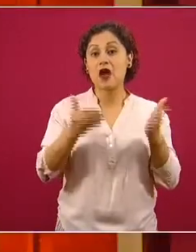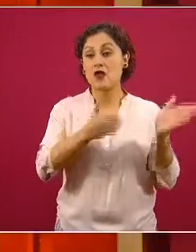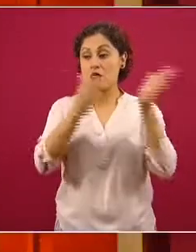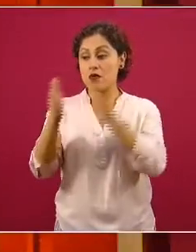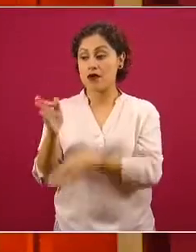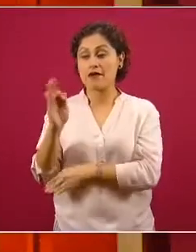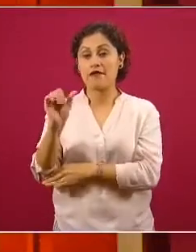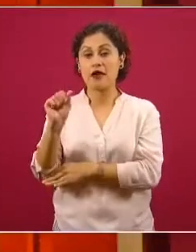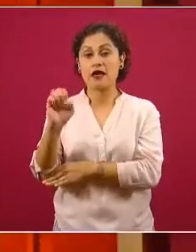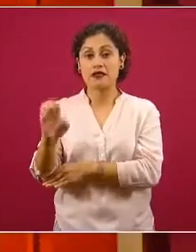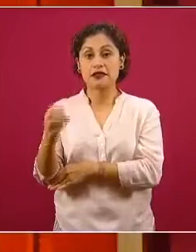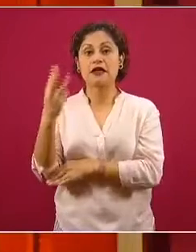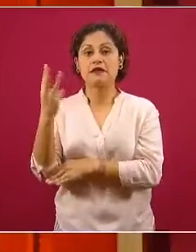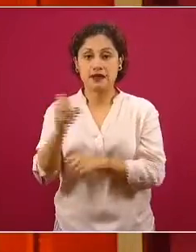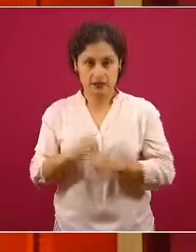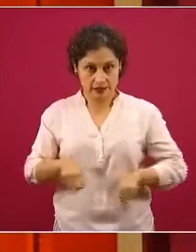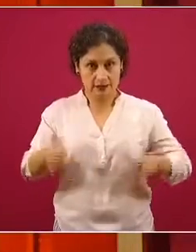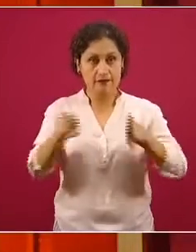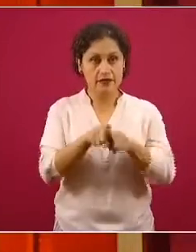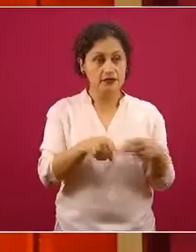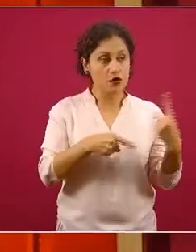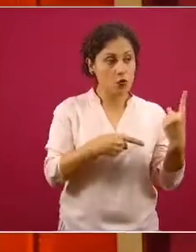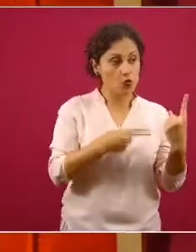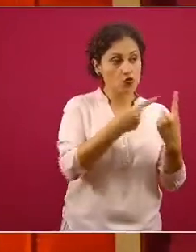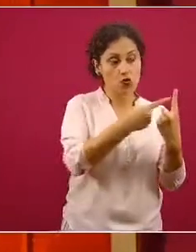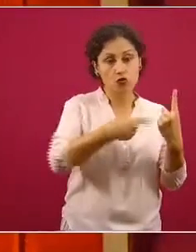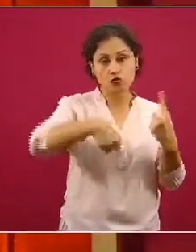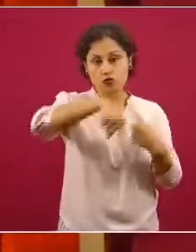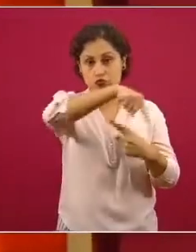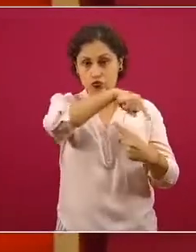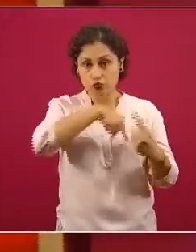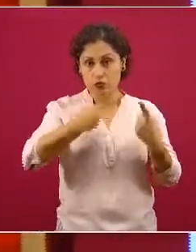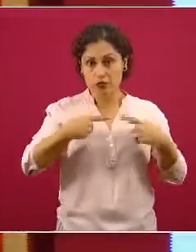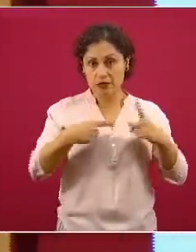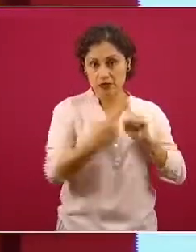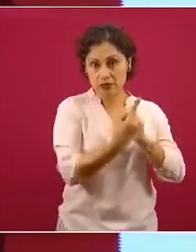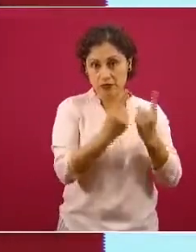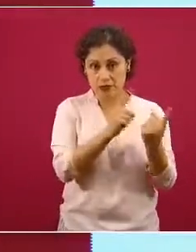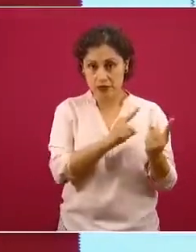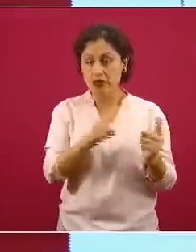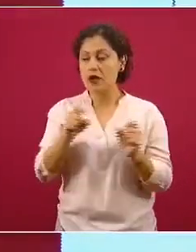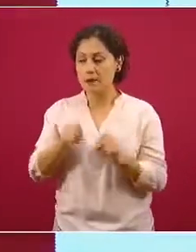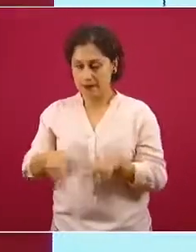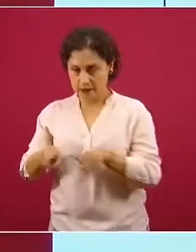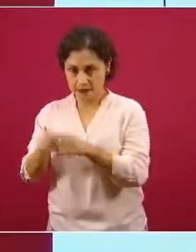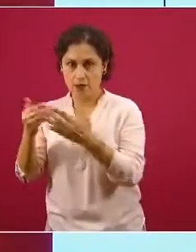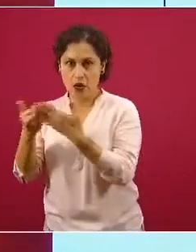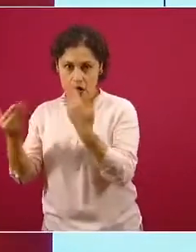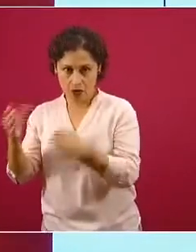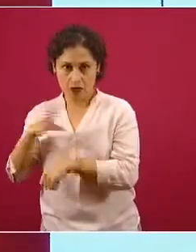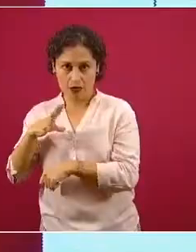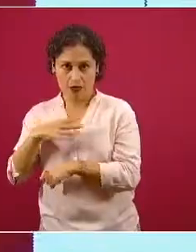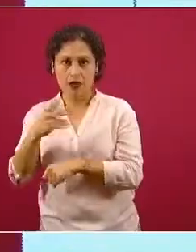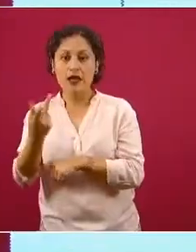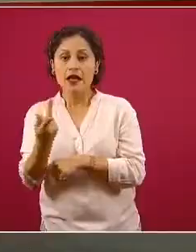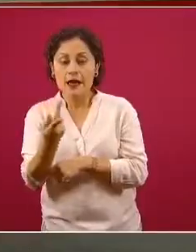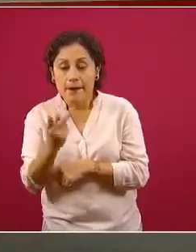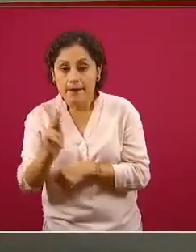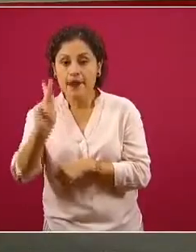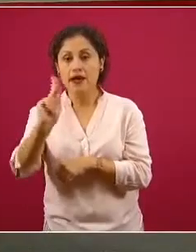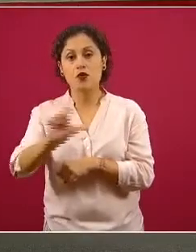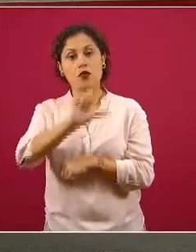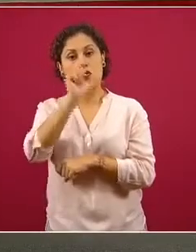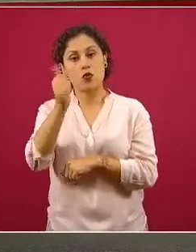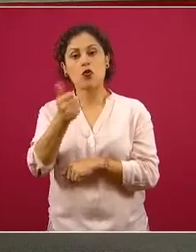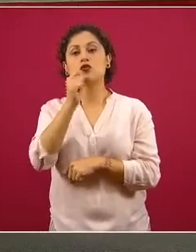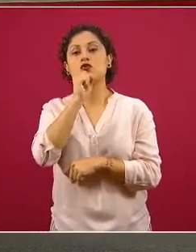contactos, pero ya no son el elemento principal, porque el distanciamiento social tiene un efecto mucho más efectivo.